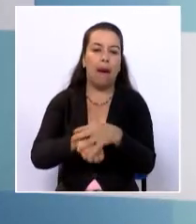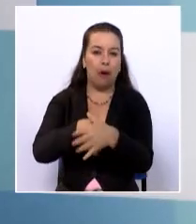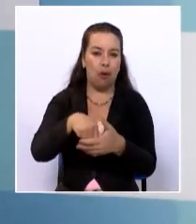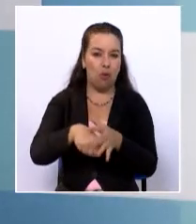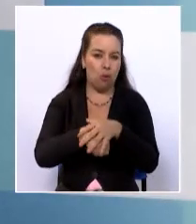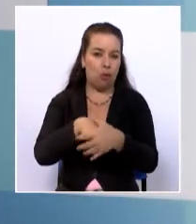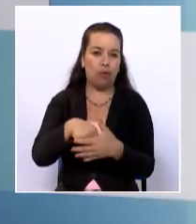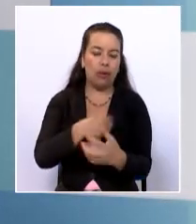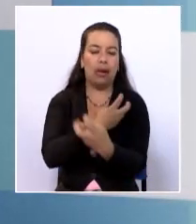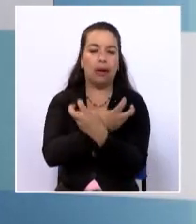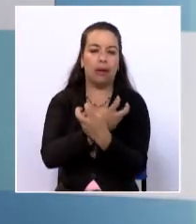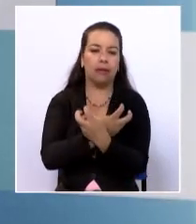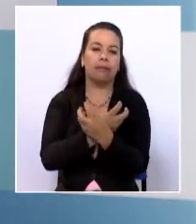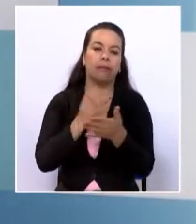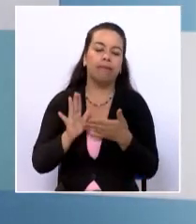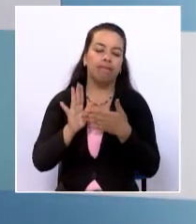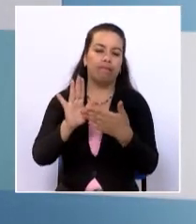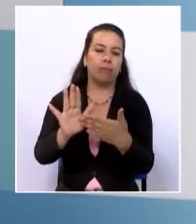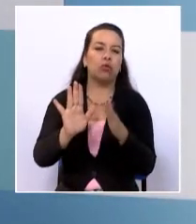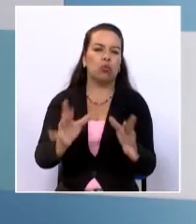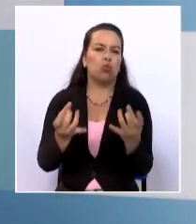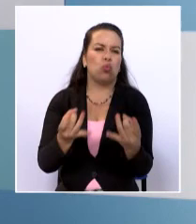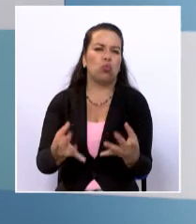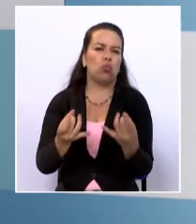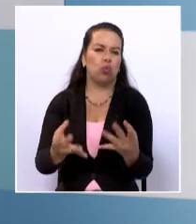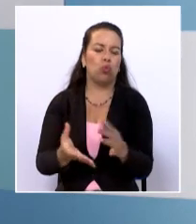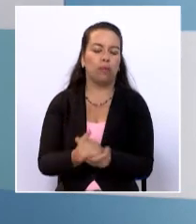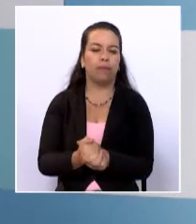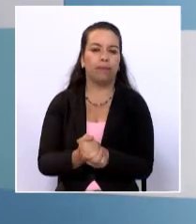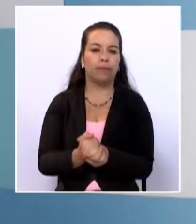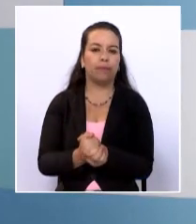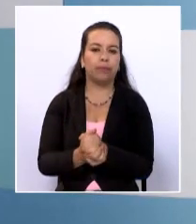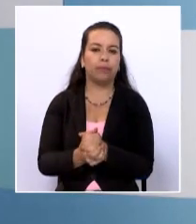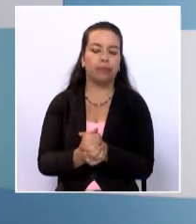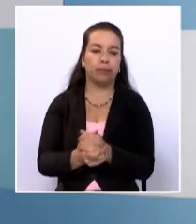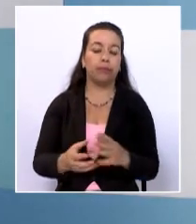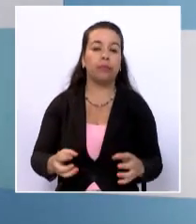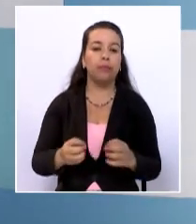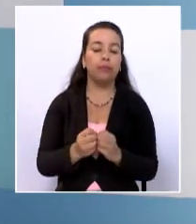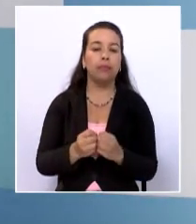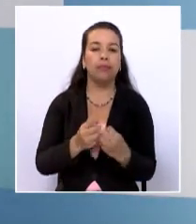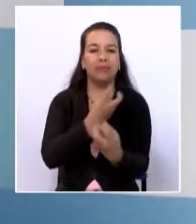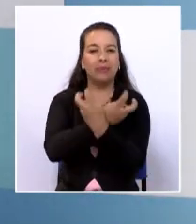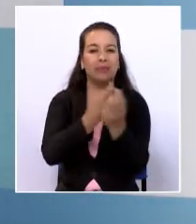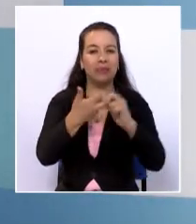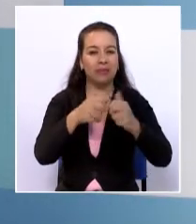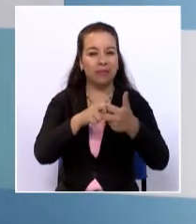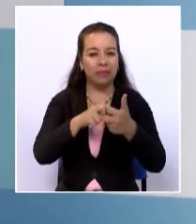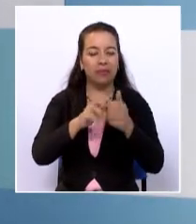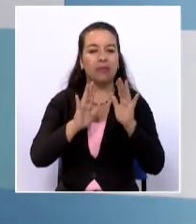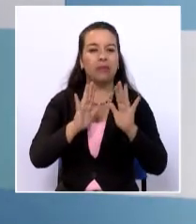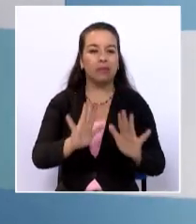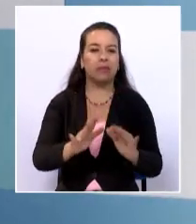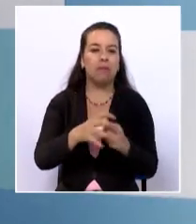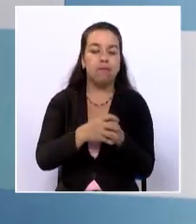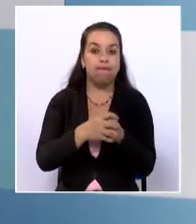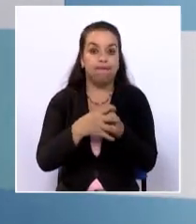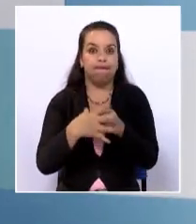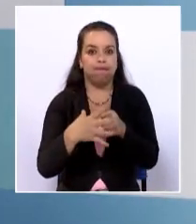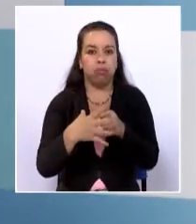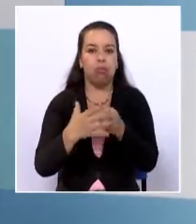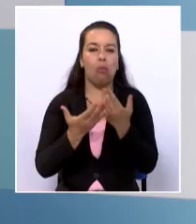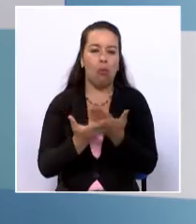reumatoidea se puede manifestar con ese dolor en la tuberosidad tibial y las artritis se pueden manifestar por una inflamación de la articulación